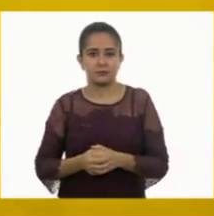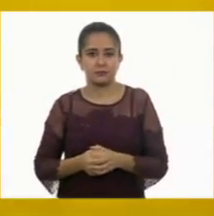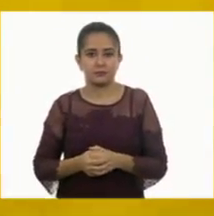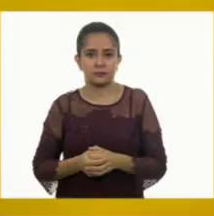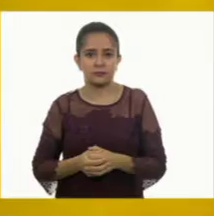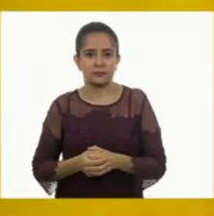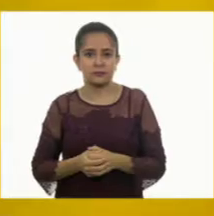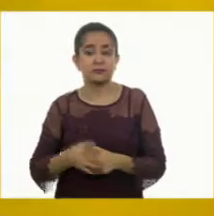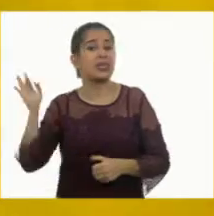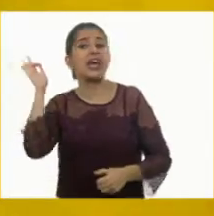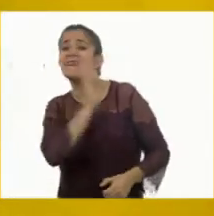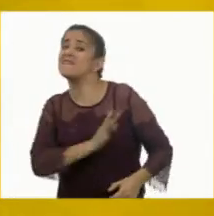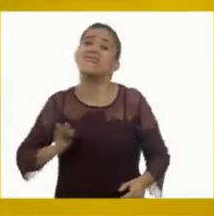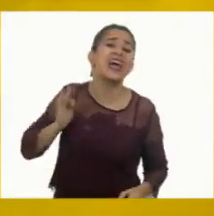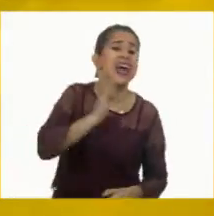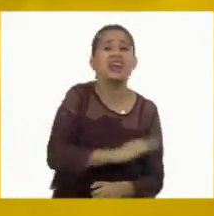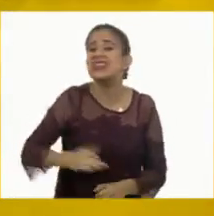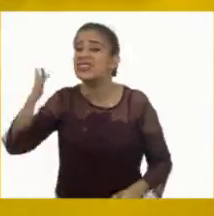ve. ¡Feliz